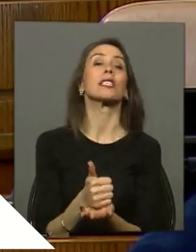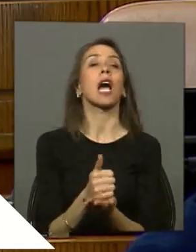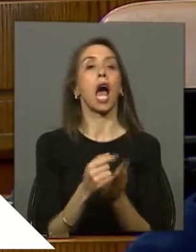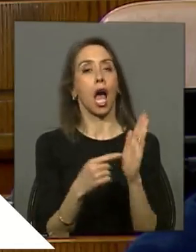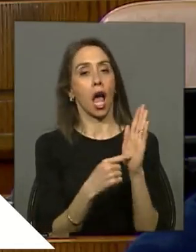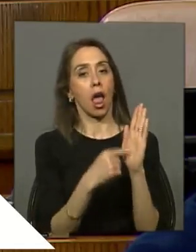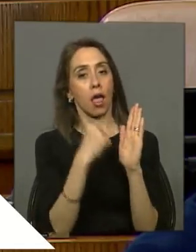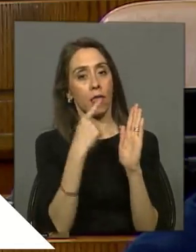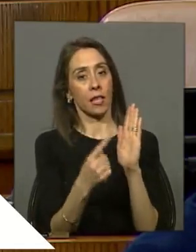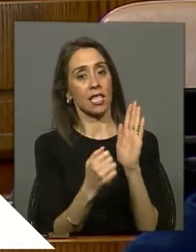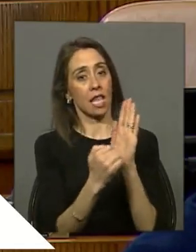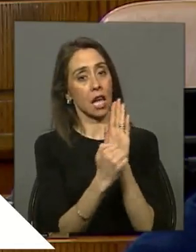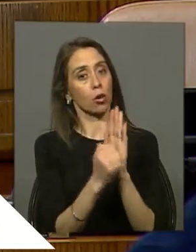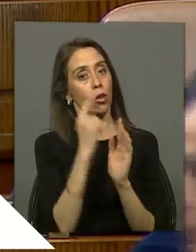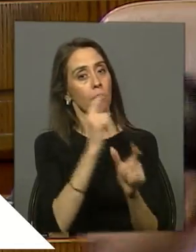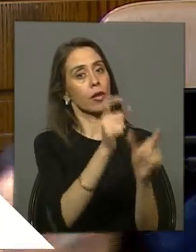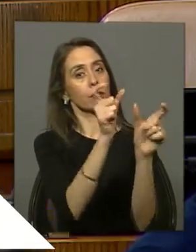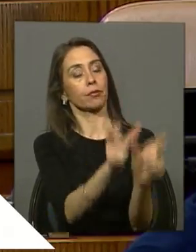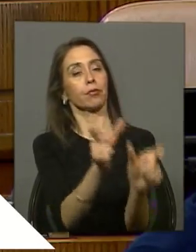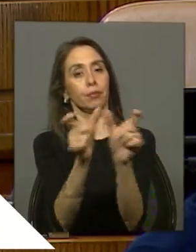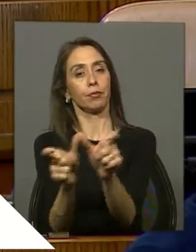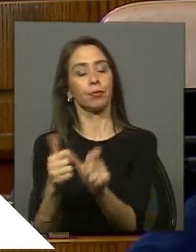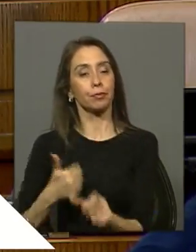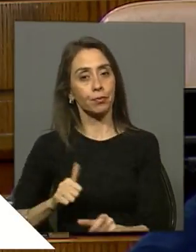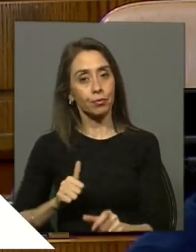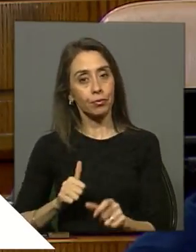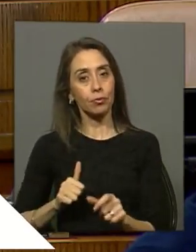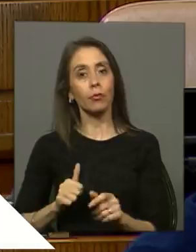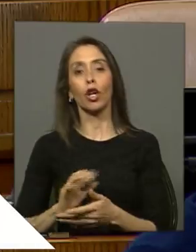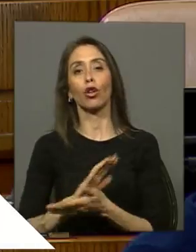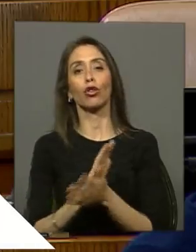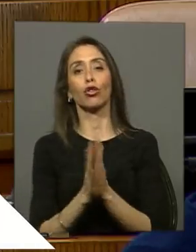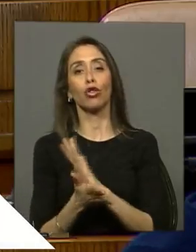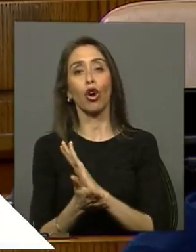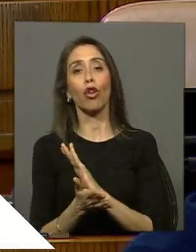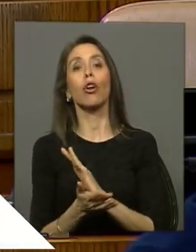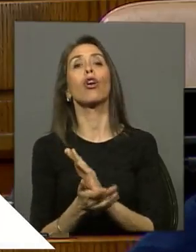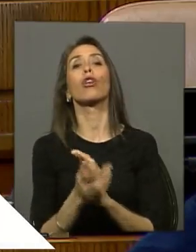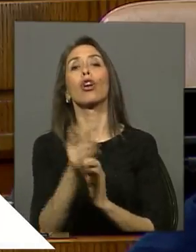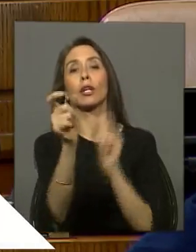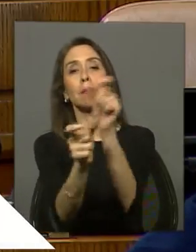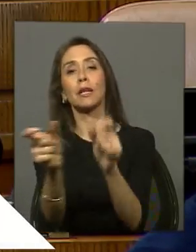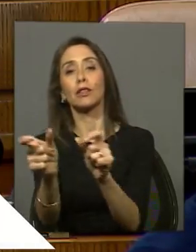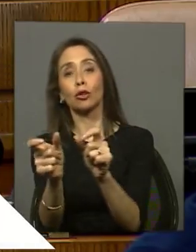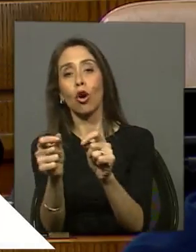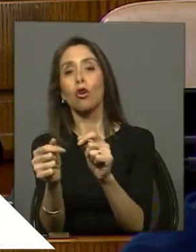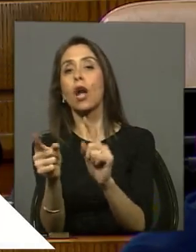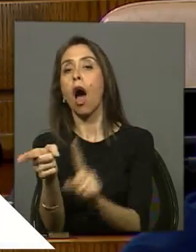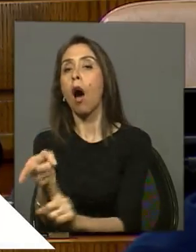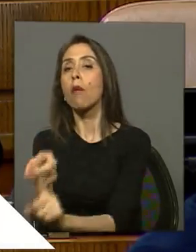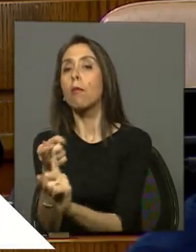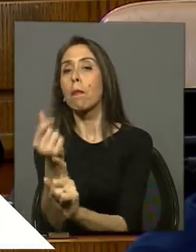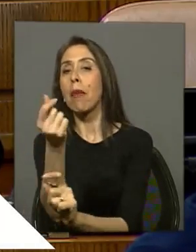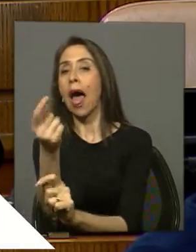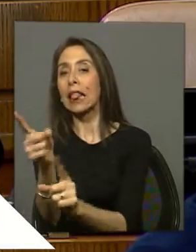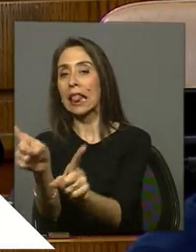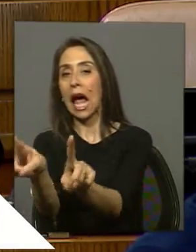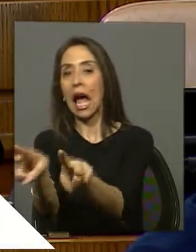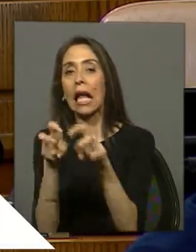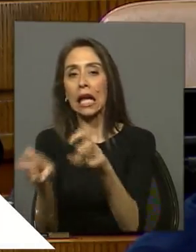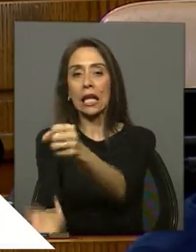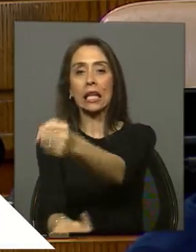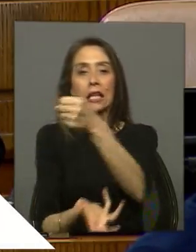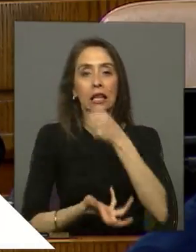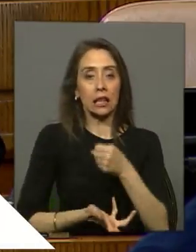por este artículo y lo que sigue el artículo a todos quienes captan dinero del público estas empresas lo hacían y lo hacían